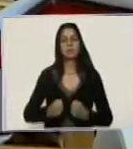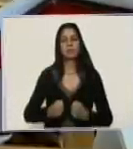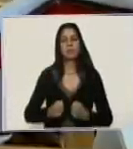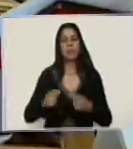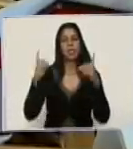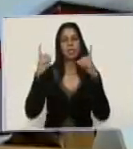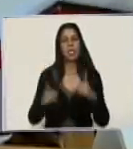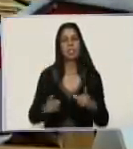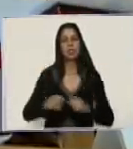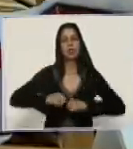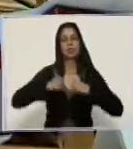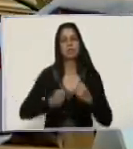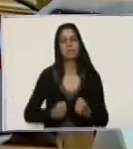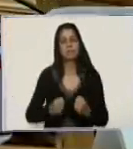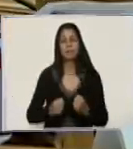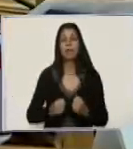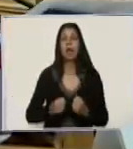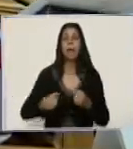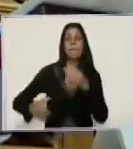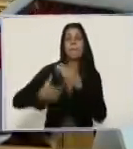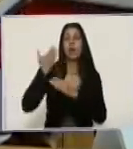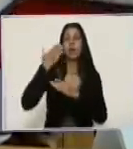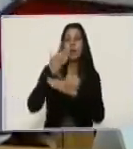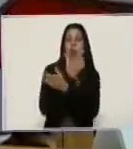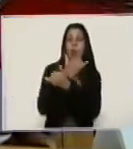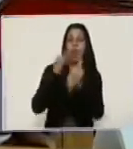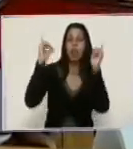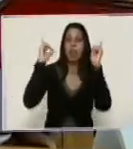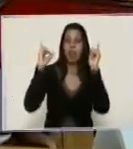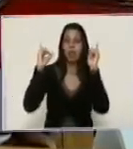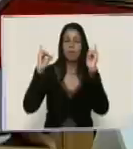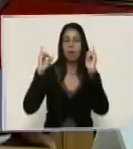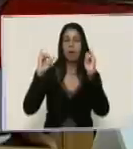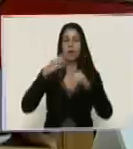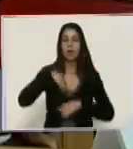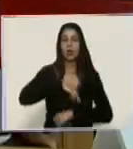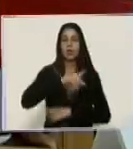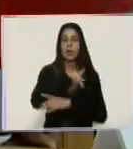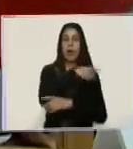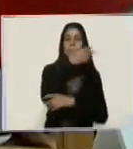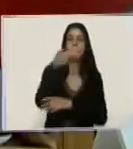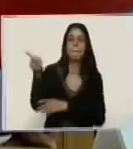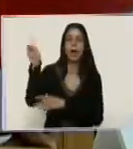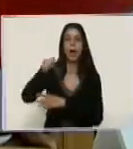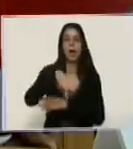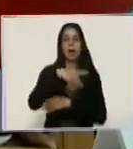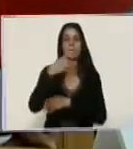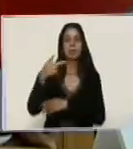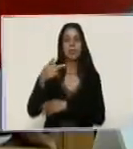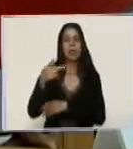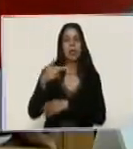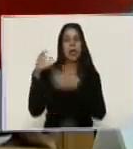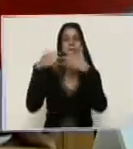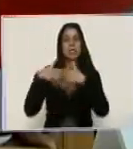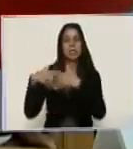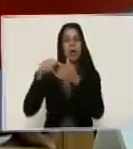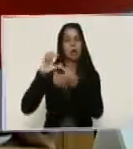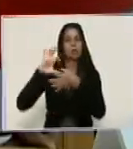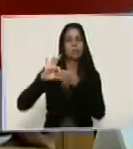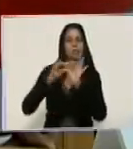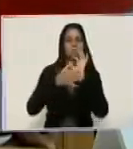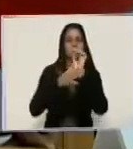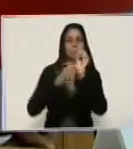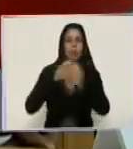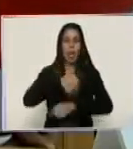de construir un modelo de liberación de nuestra patria, de las cadenas imperiales opresoras que nos convirtieron